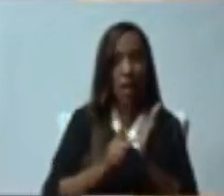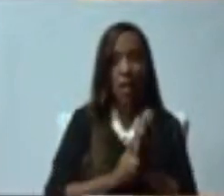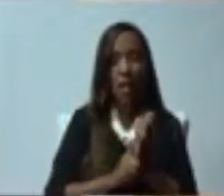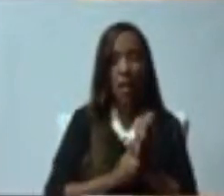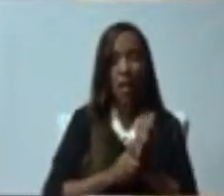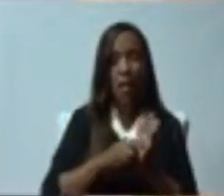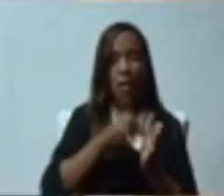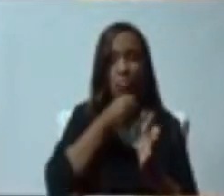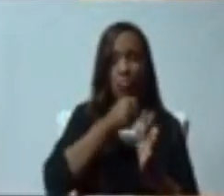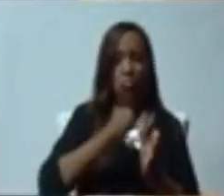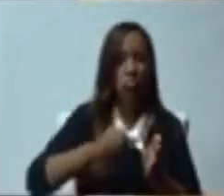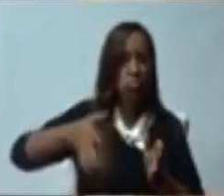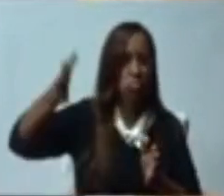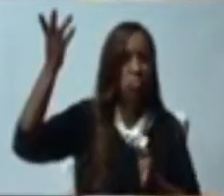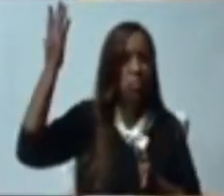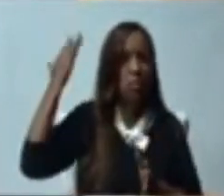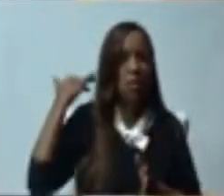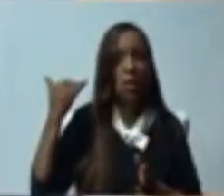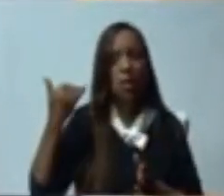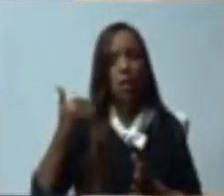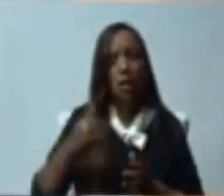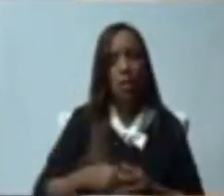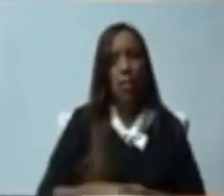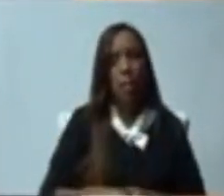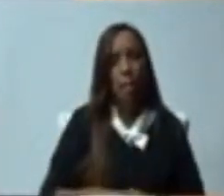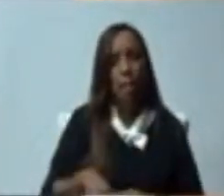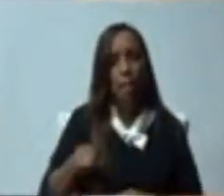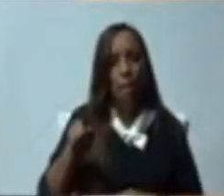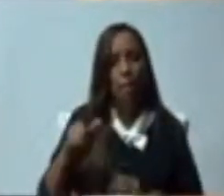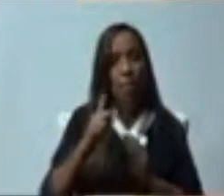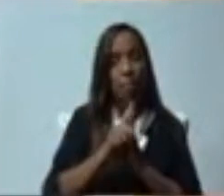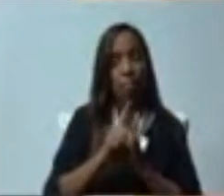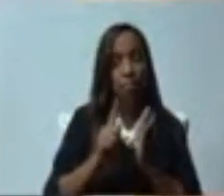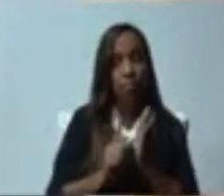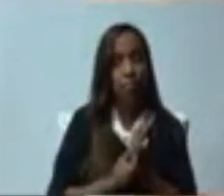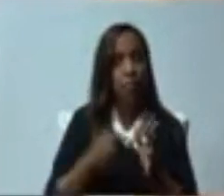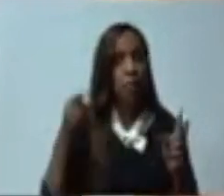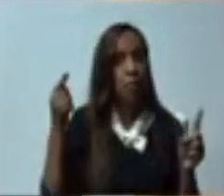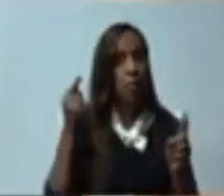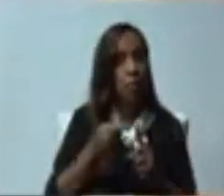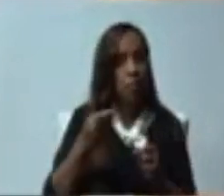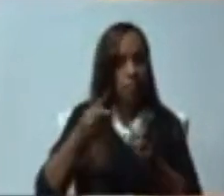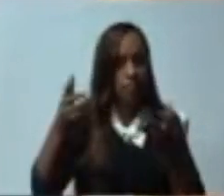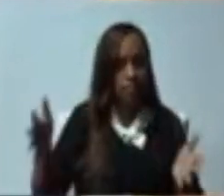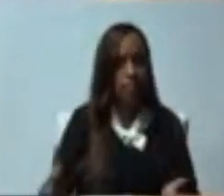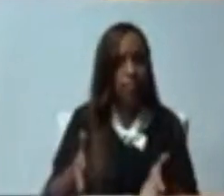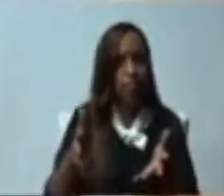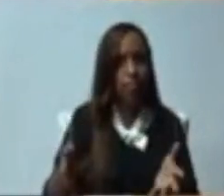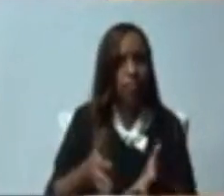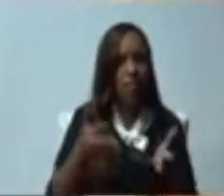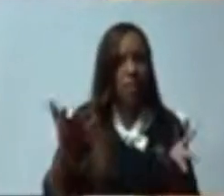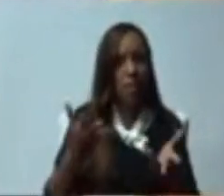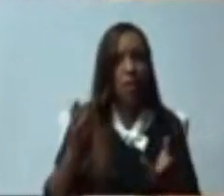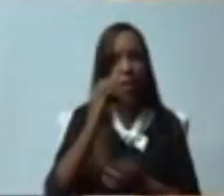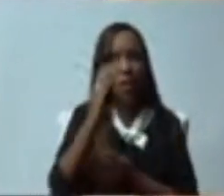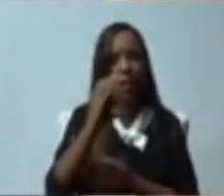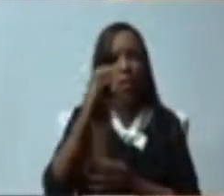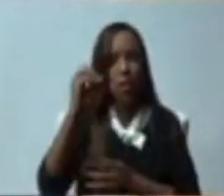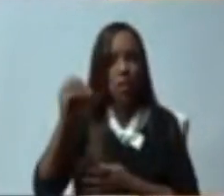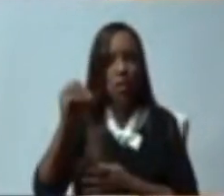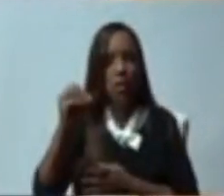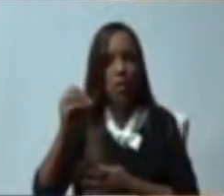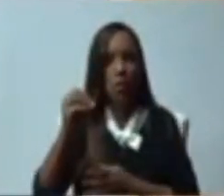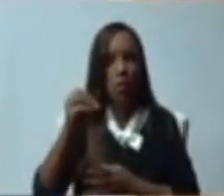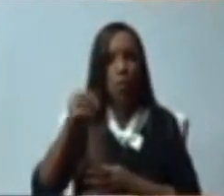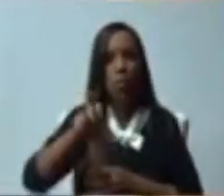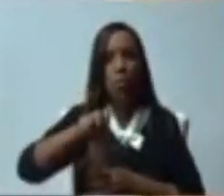incentivo de las empresas extranjeras. Y voy a poner un ejemplo claro. ¿Por qué ustedes creen que